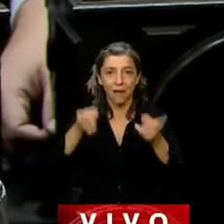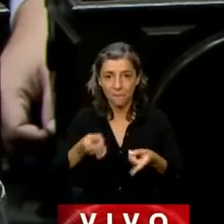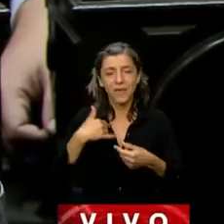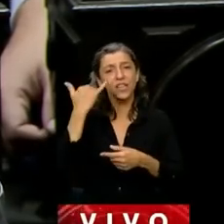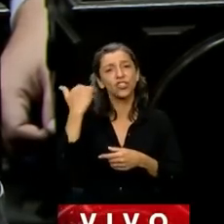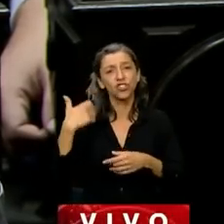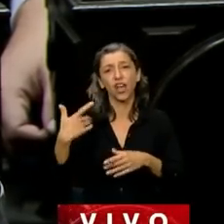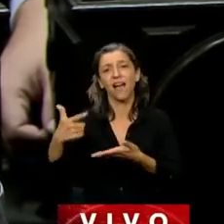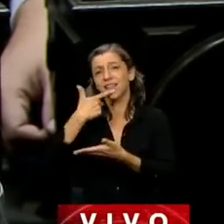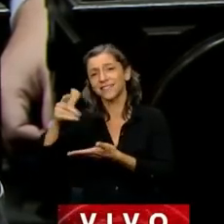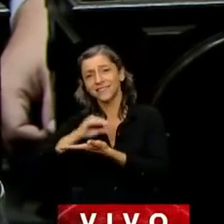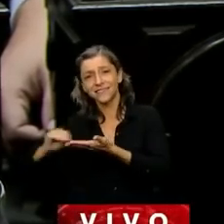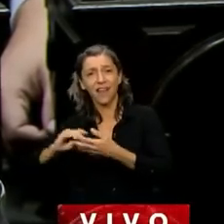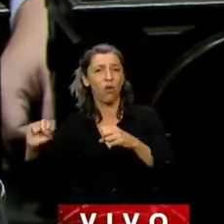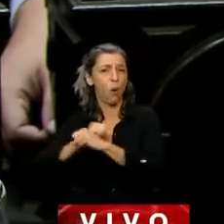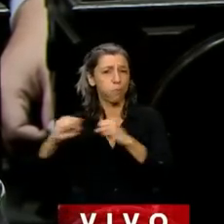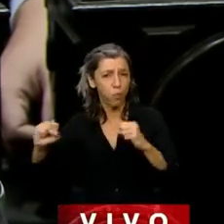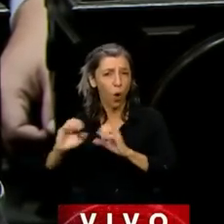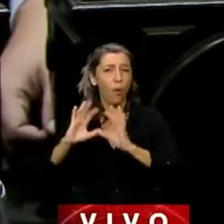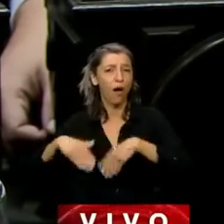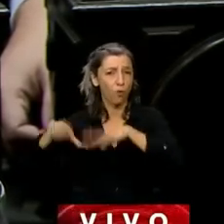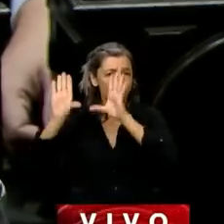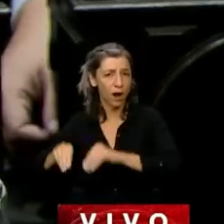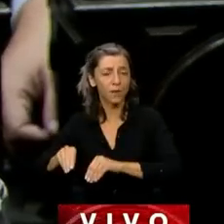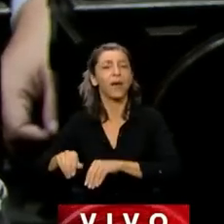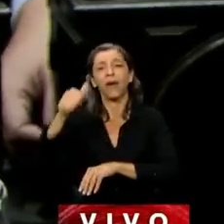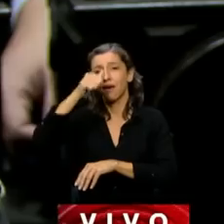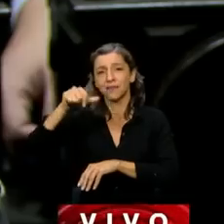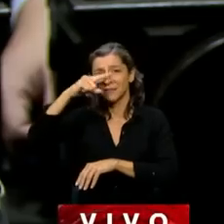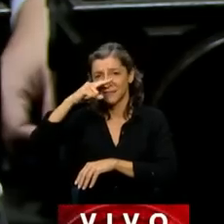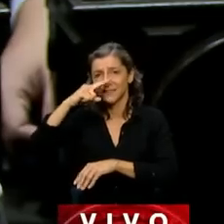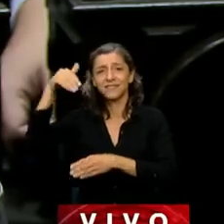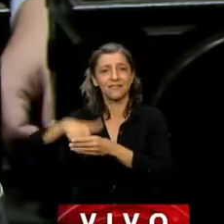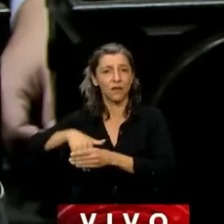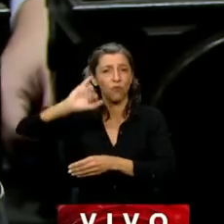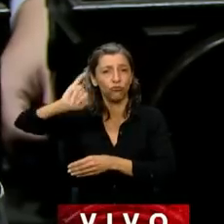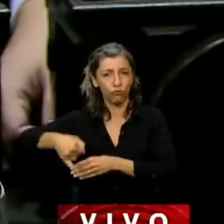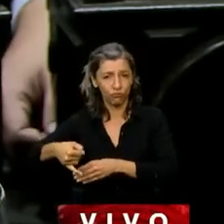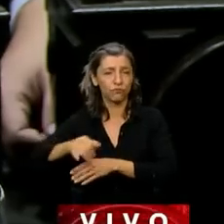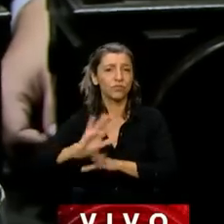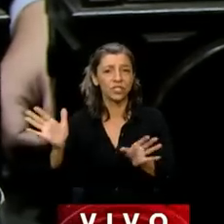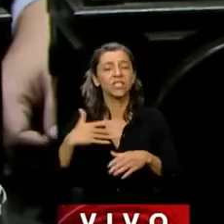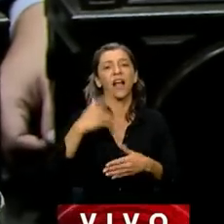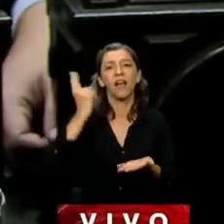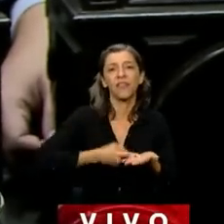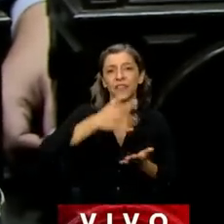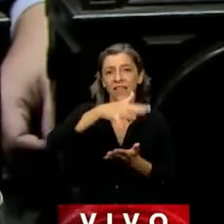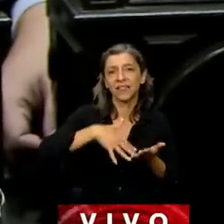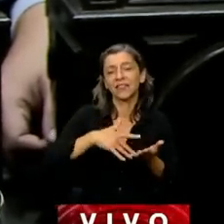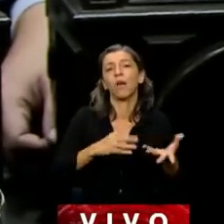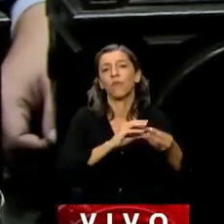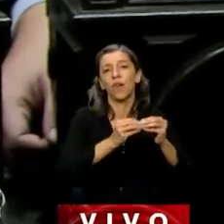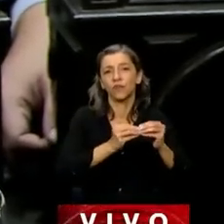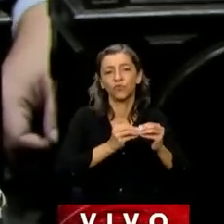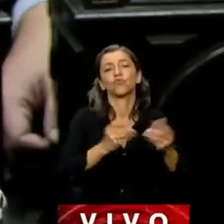Senado, una votación por unanimidad, 67 votos afirmativos, tiene dictamen de la Comisión de Relaciones Exteriores